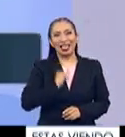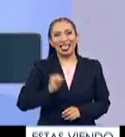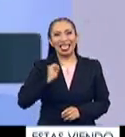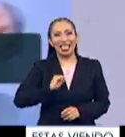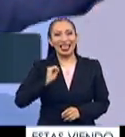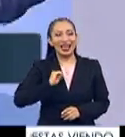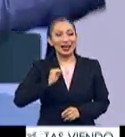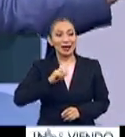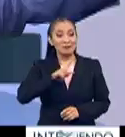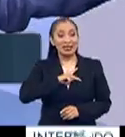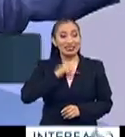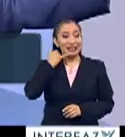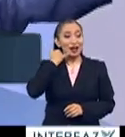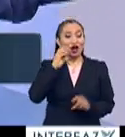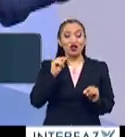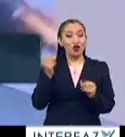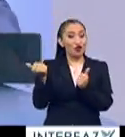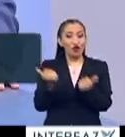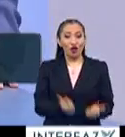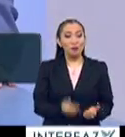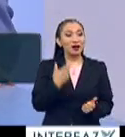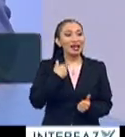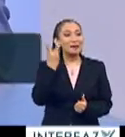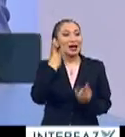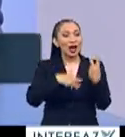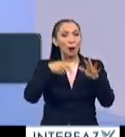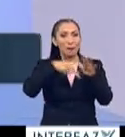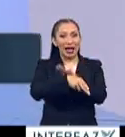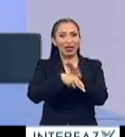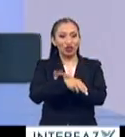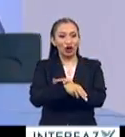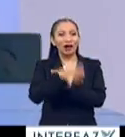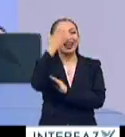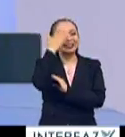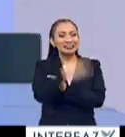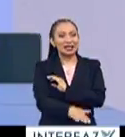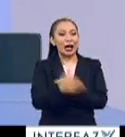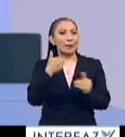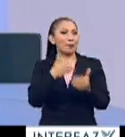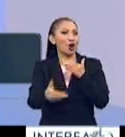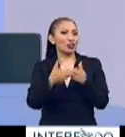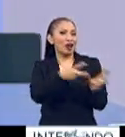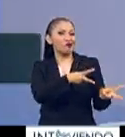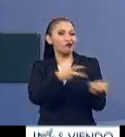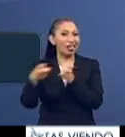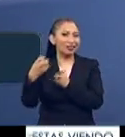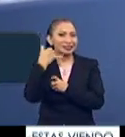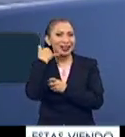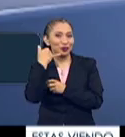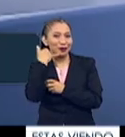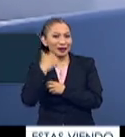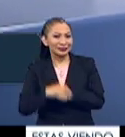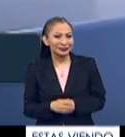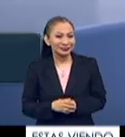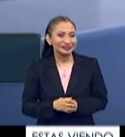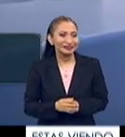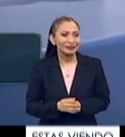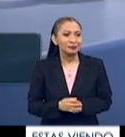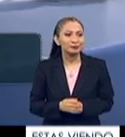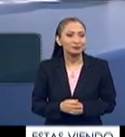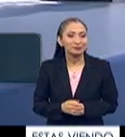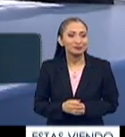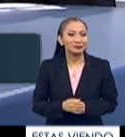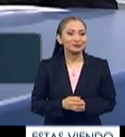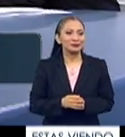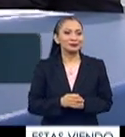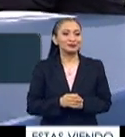dijo mi celular? No lo traje, vengo en metro. Y sé que está de moda robarse los celulares. Así es. Bueno, no,